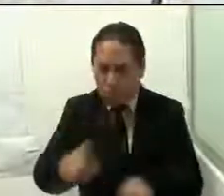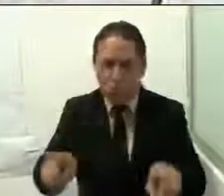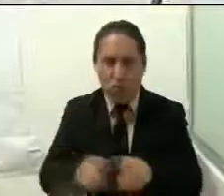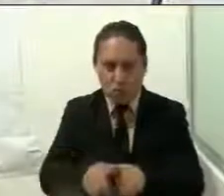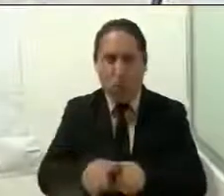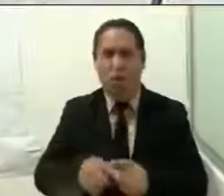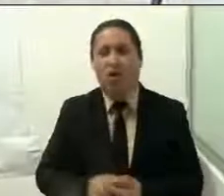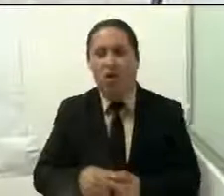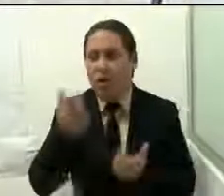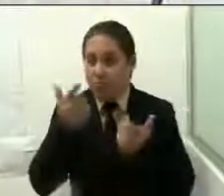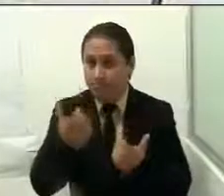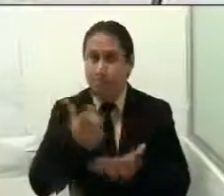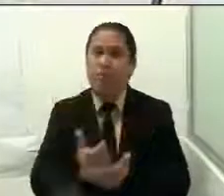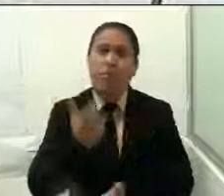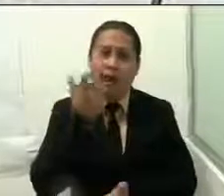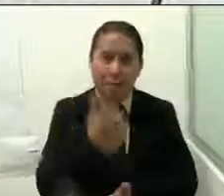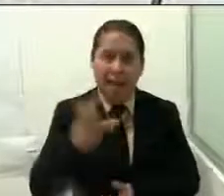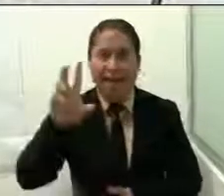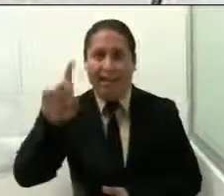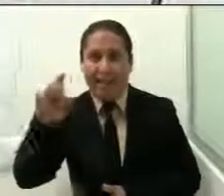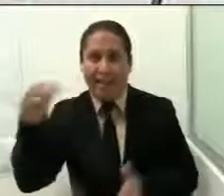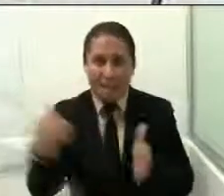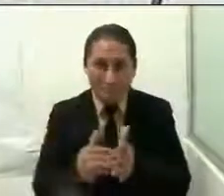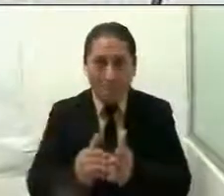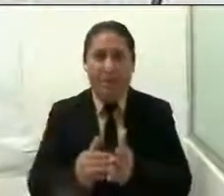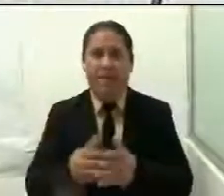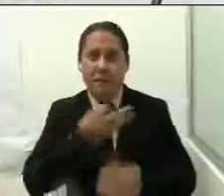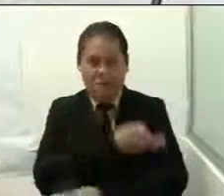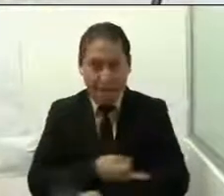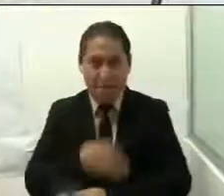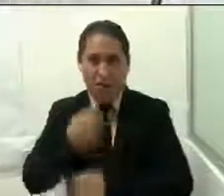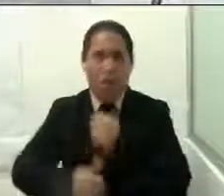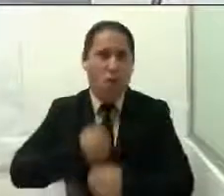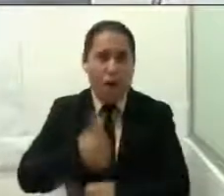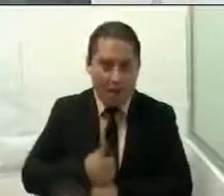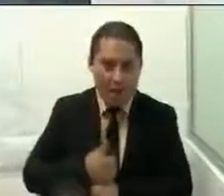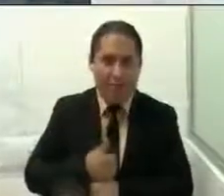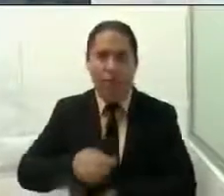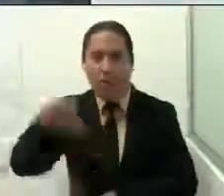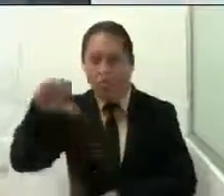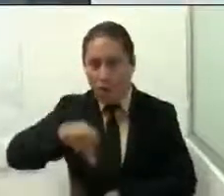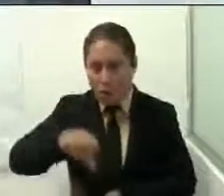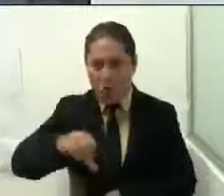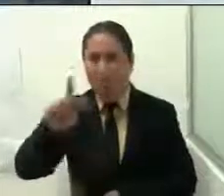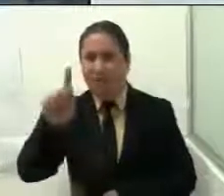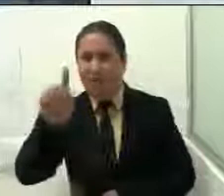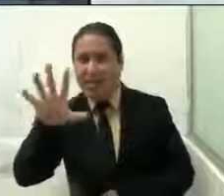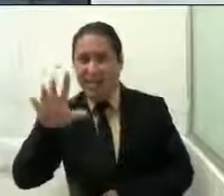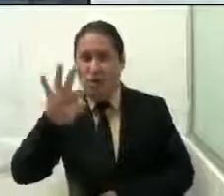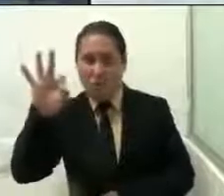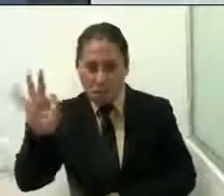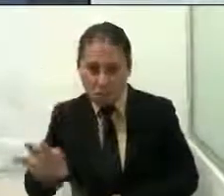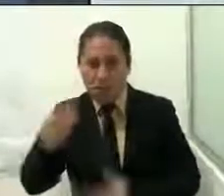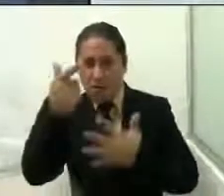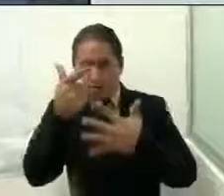pesos para 30.000 familias al año hoy el 75% del padrón